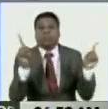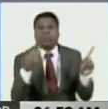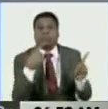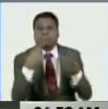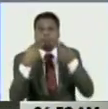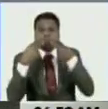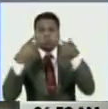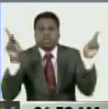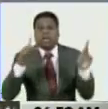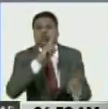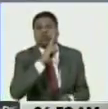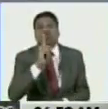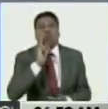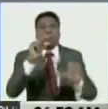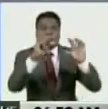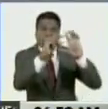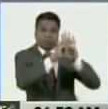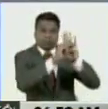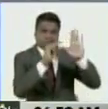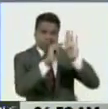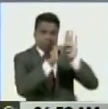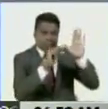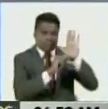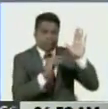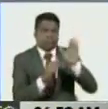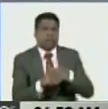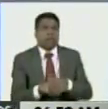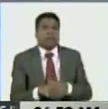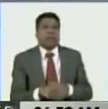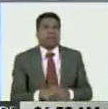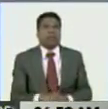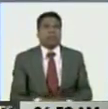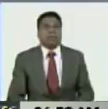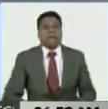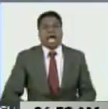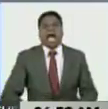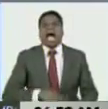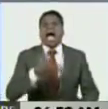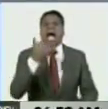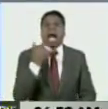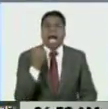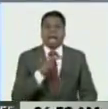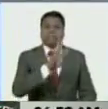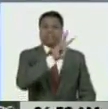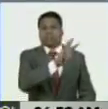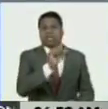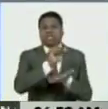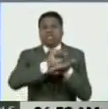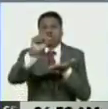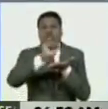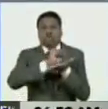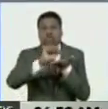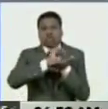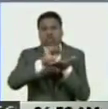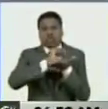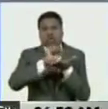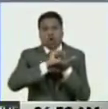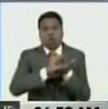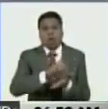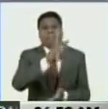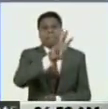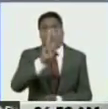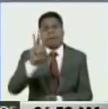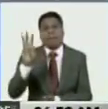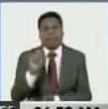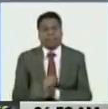militantes. Va a tener una aplicación temporal para que la persona con su número de